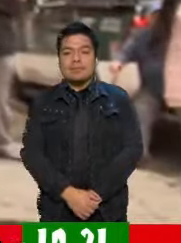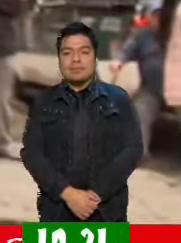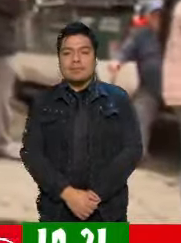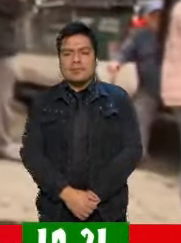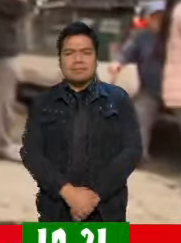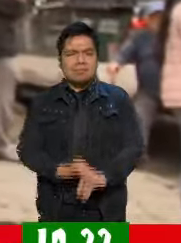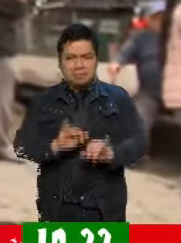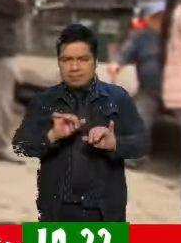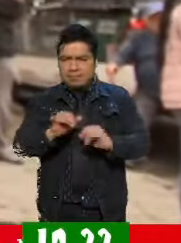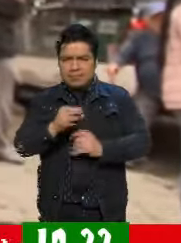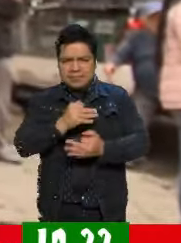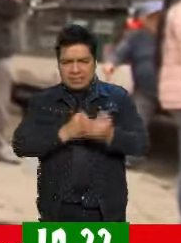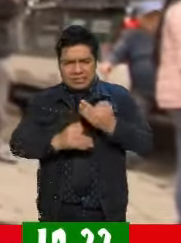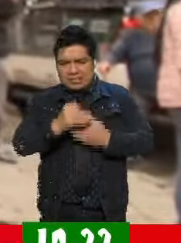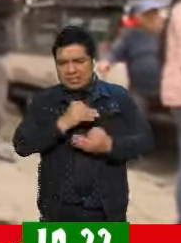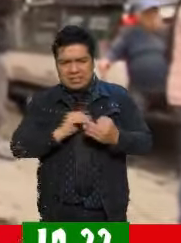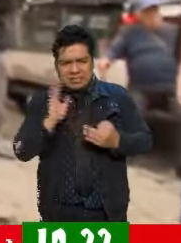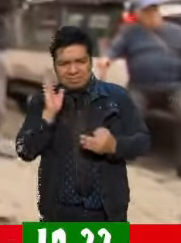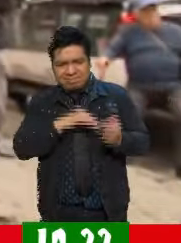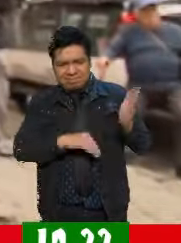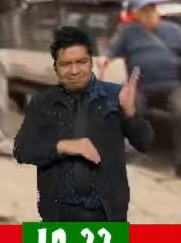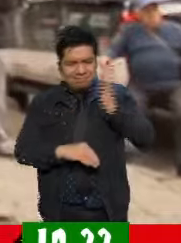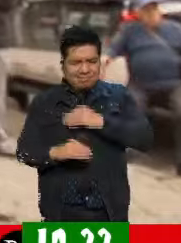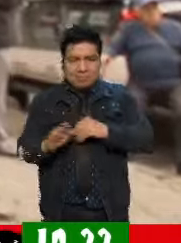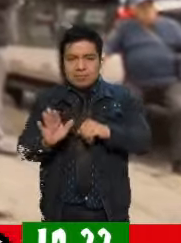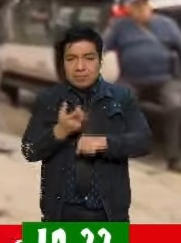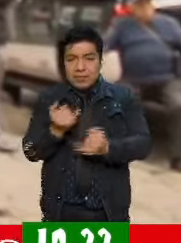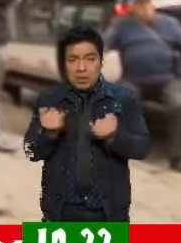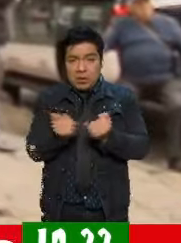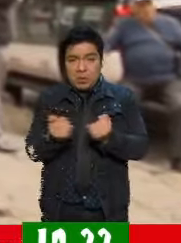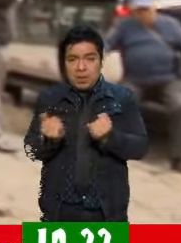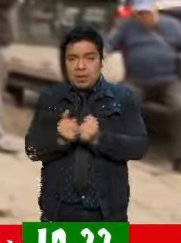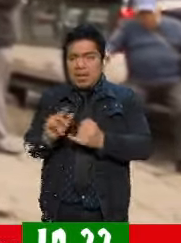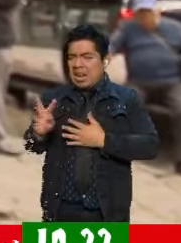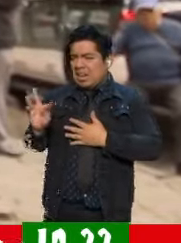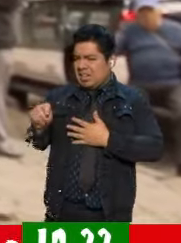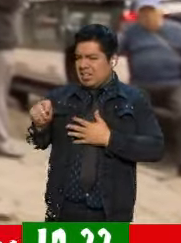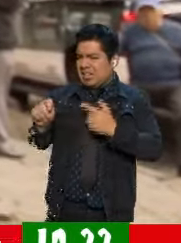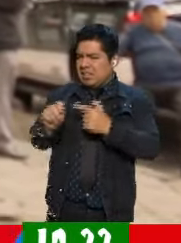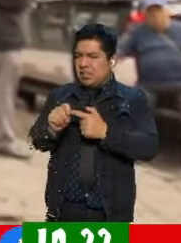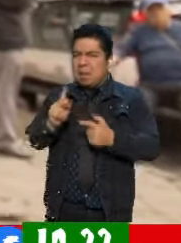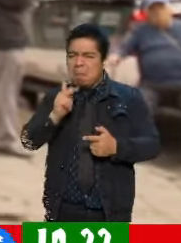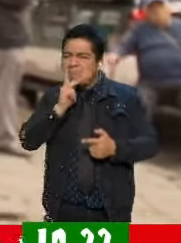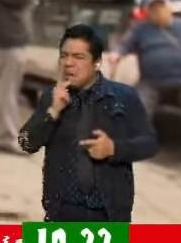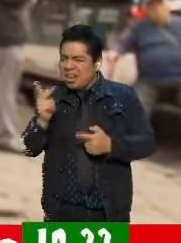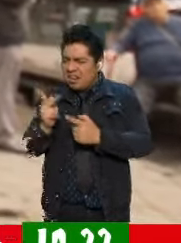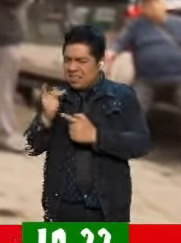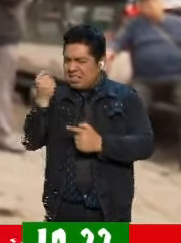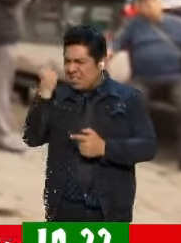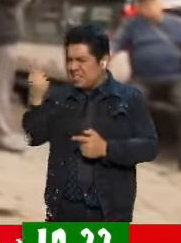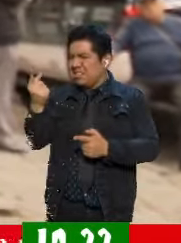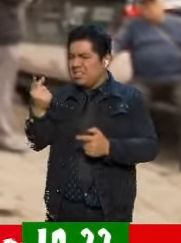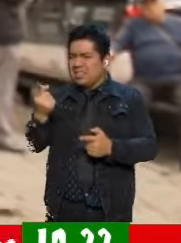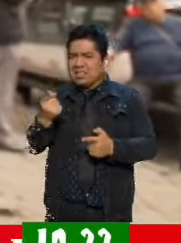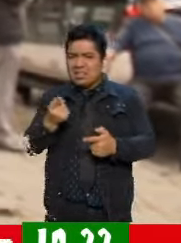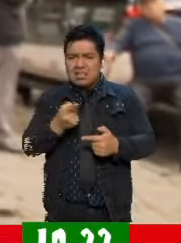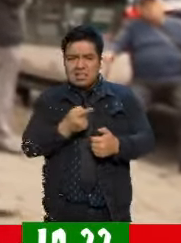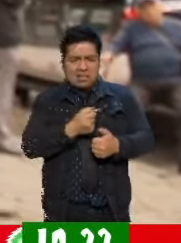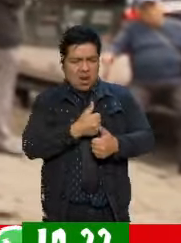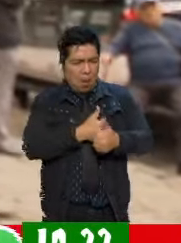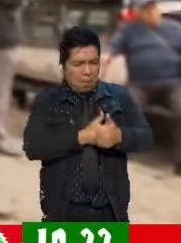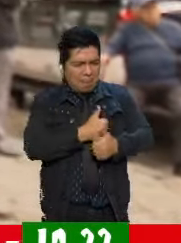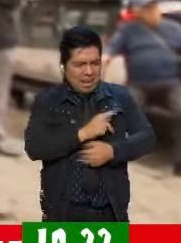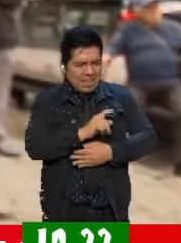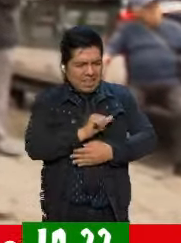se está arruinando completamente. Inclusive hasta en la televisión inventan palabras. Competición es competencia,